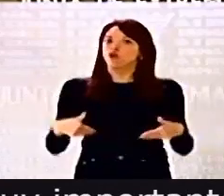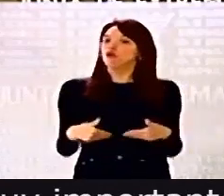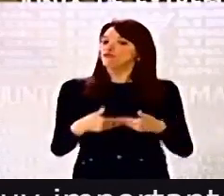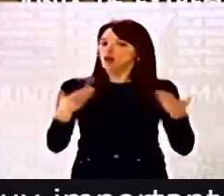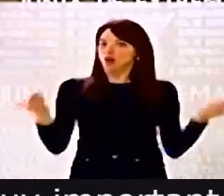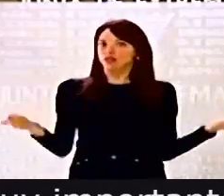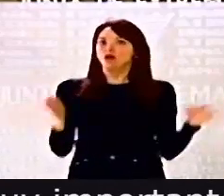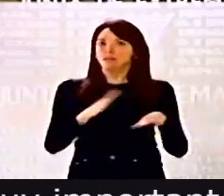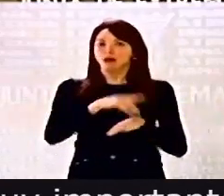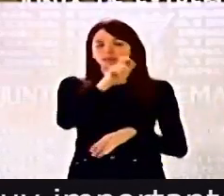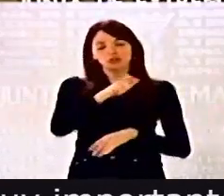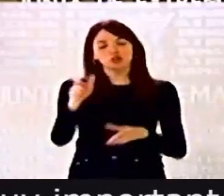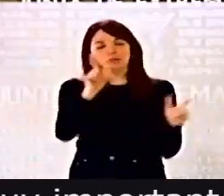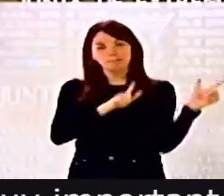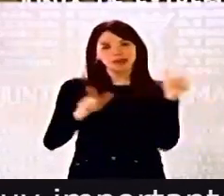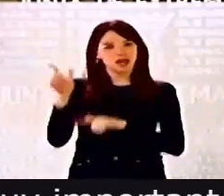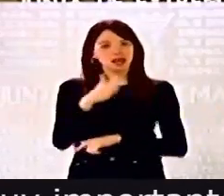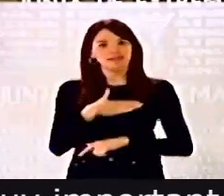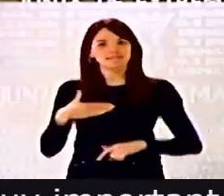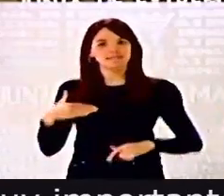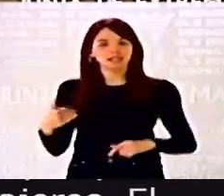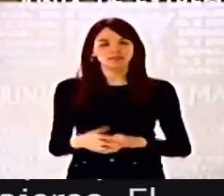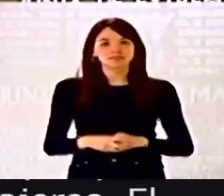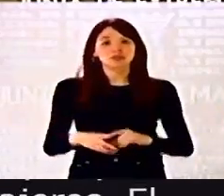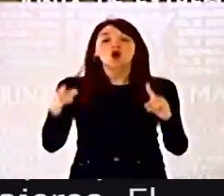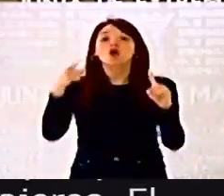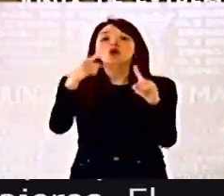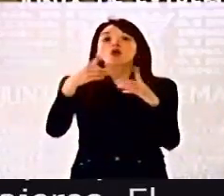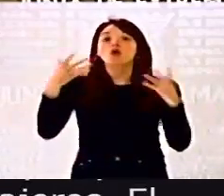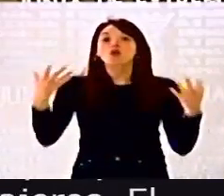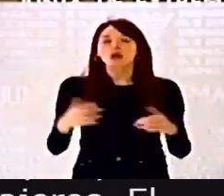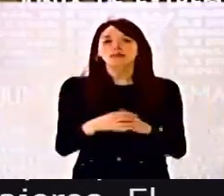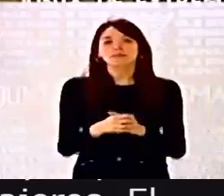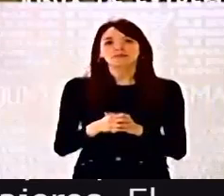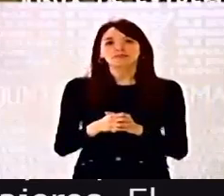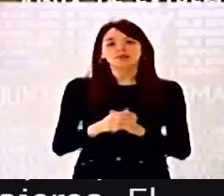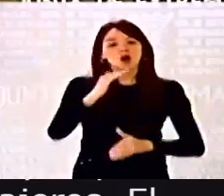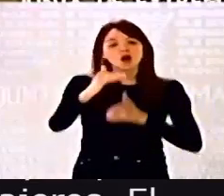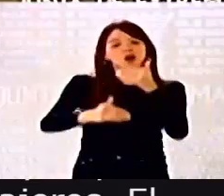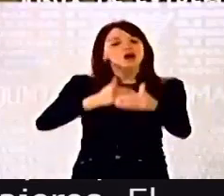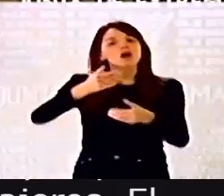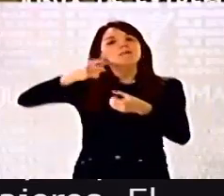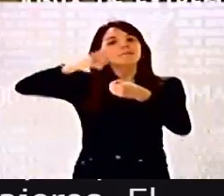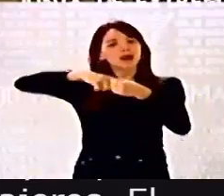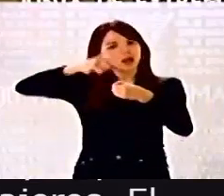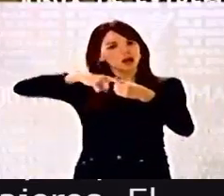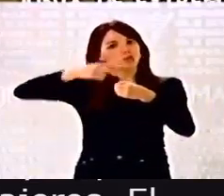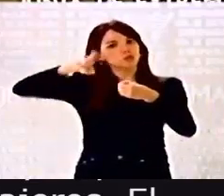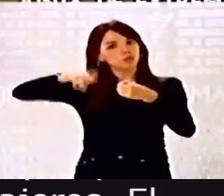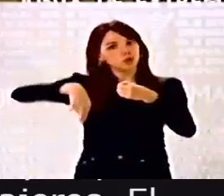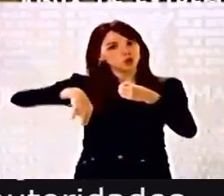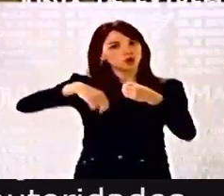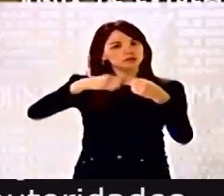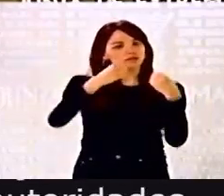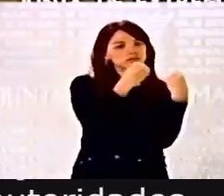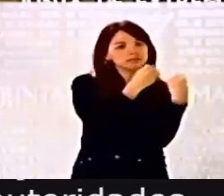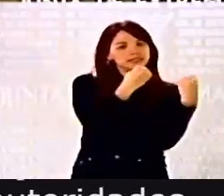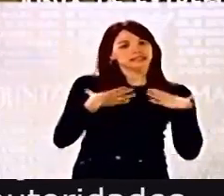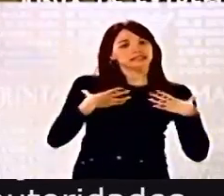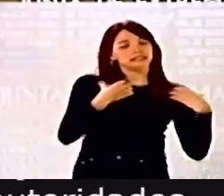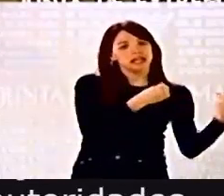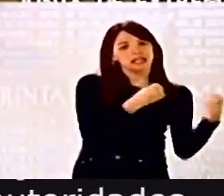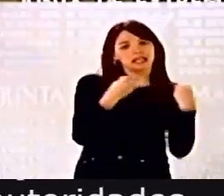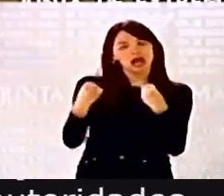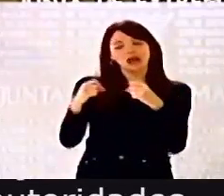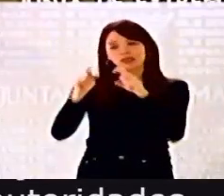los viajeros. El objetivo es generar un proceso participativo entre autoridades sanitarias, administraciones turísticas y